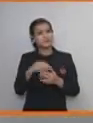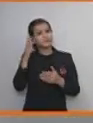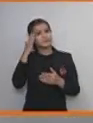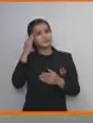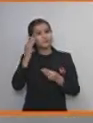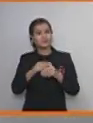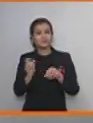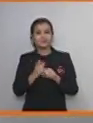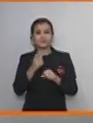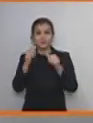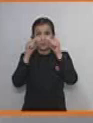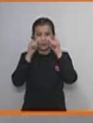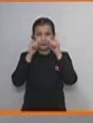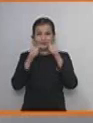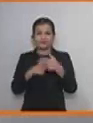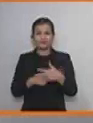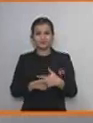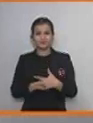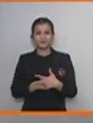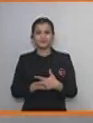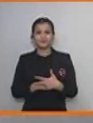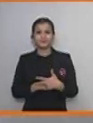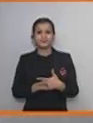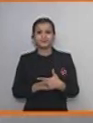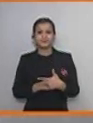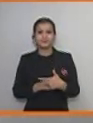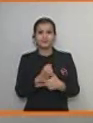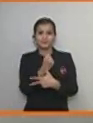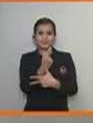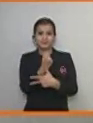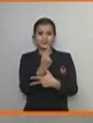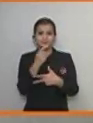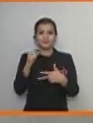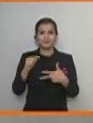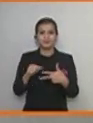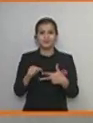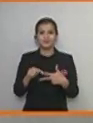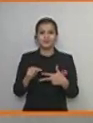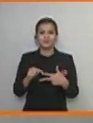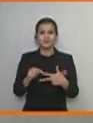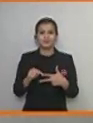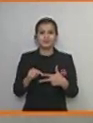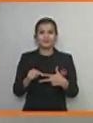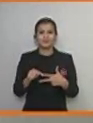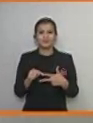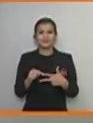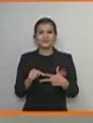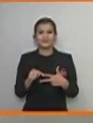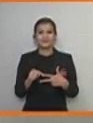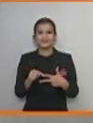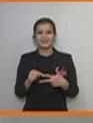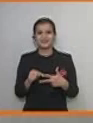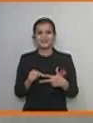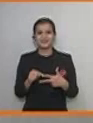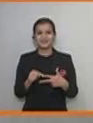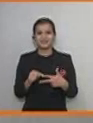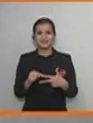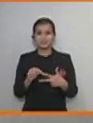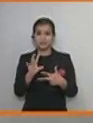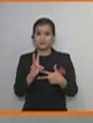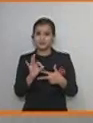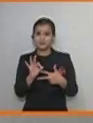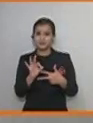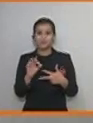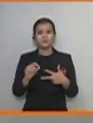atentos, porque este es el 11, segundo número ganador, el